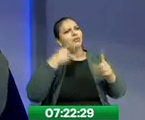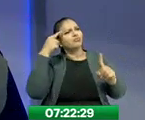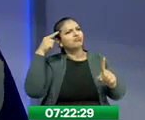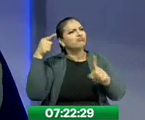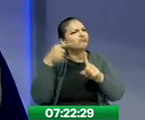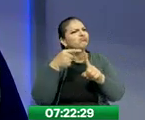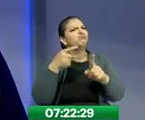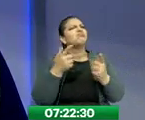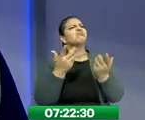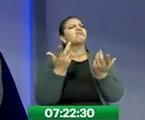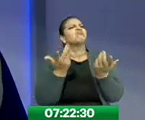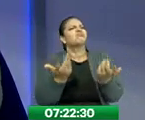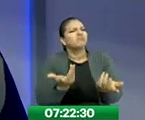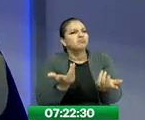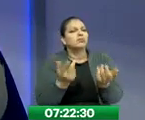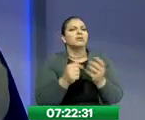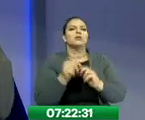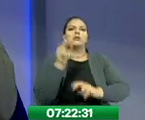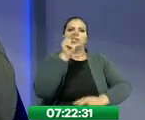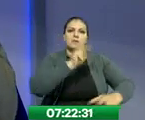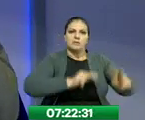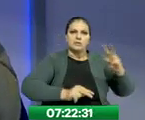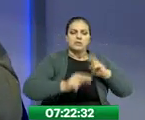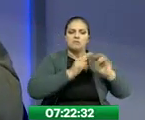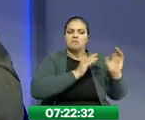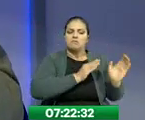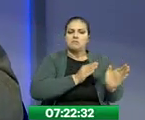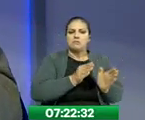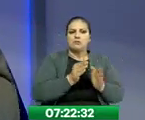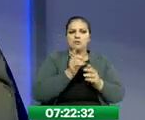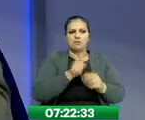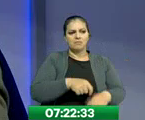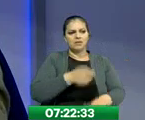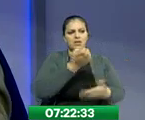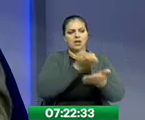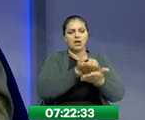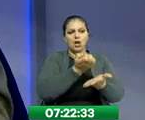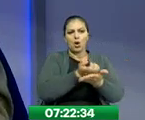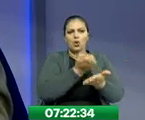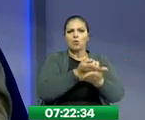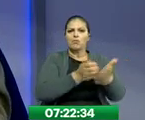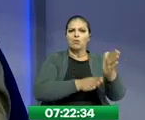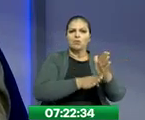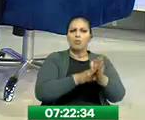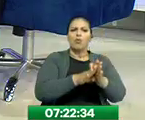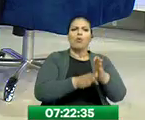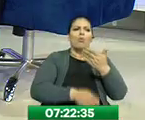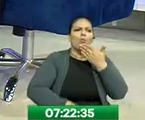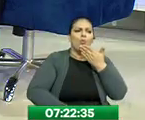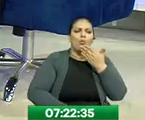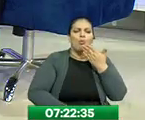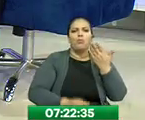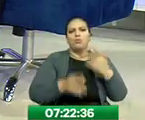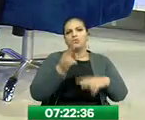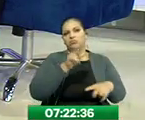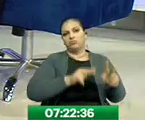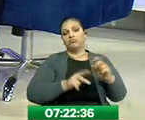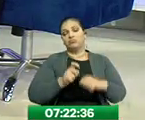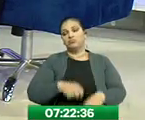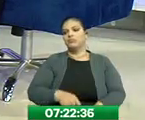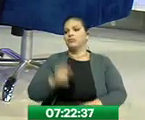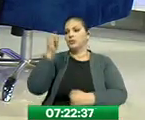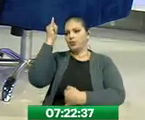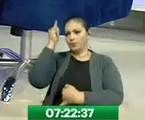más particularmente cómo dejar a que la economía produzca. Finalizo preguntándole, y de manera muy puntual y